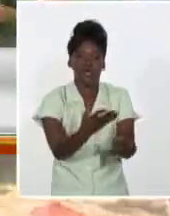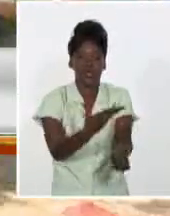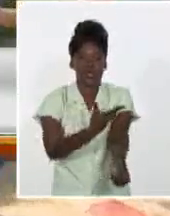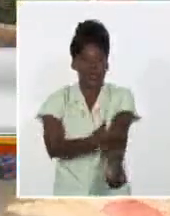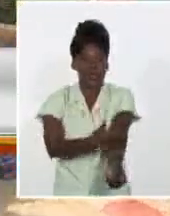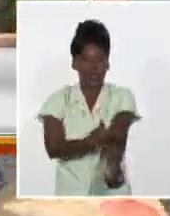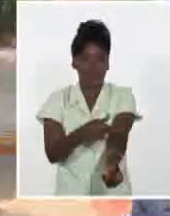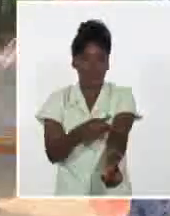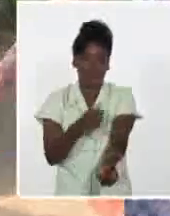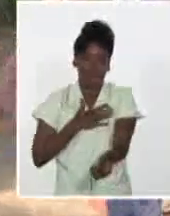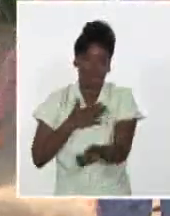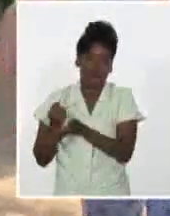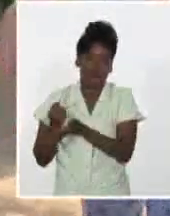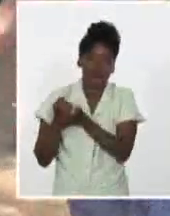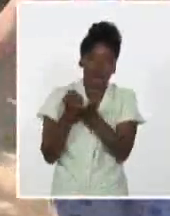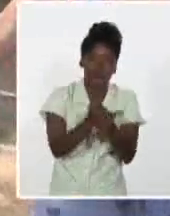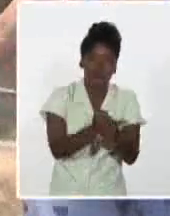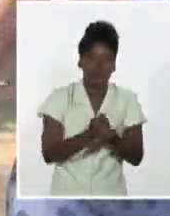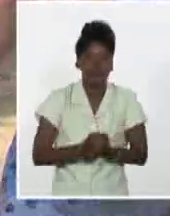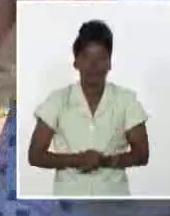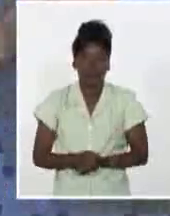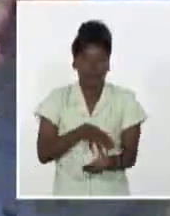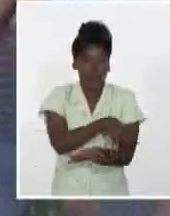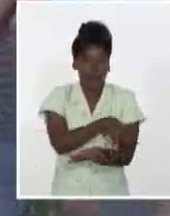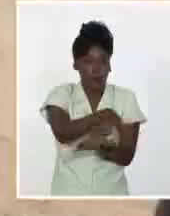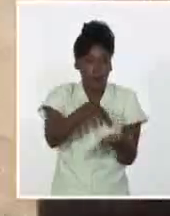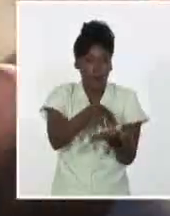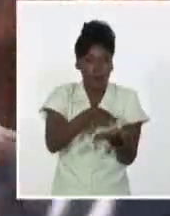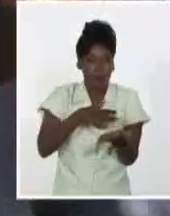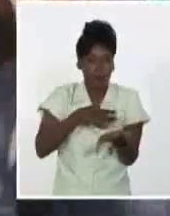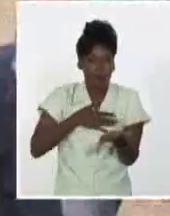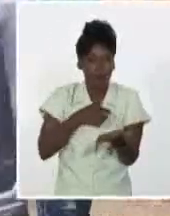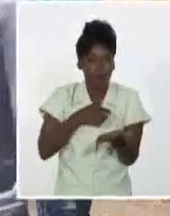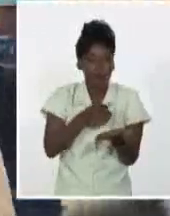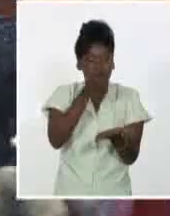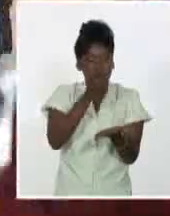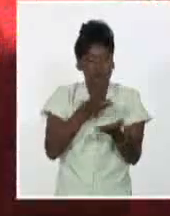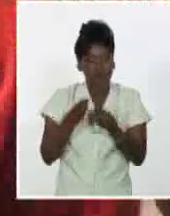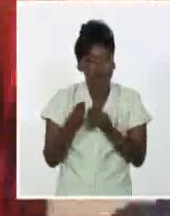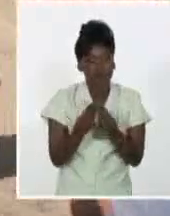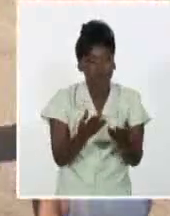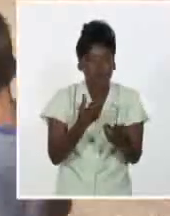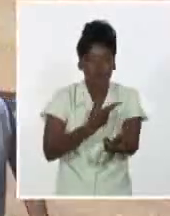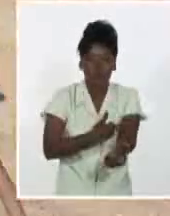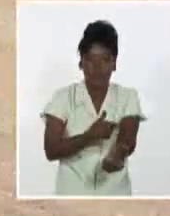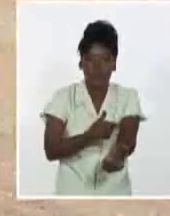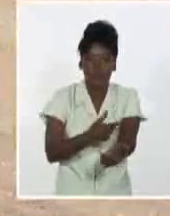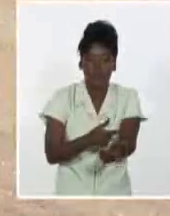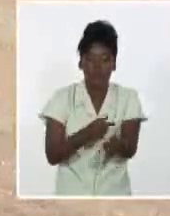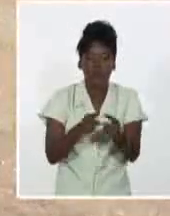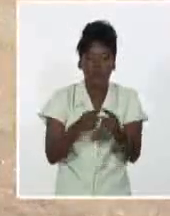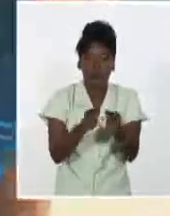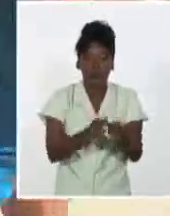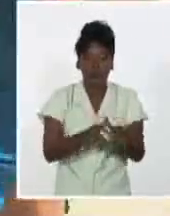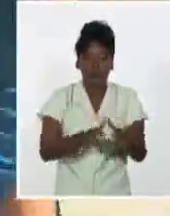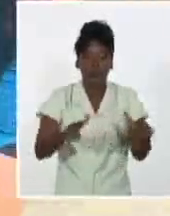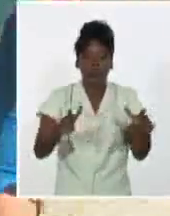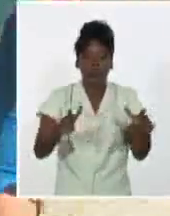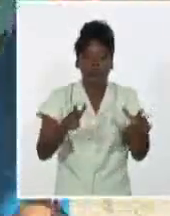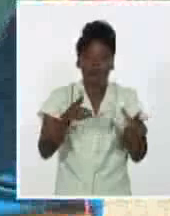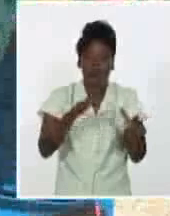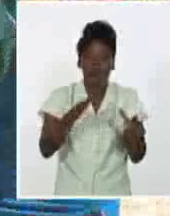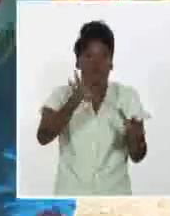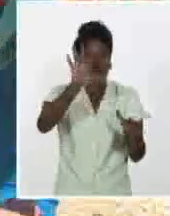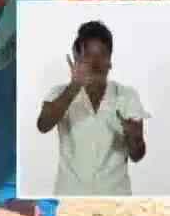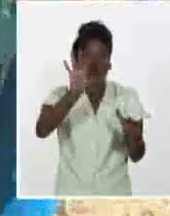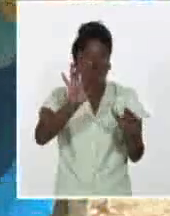ayuda. En la circunscripción 28, perteneciente al Consejo Popular Jayamá, más de 50 familias fueron damnificadas por